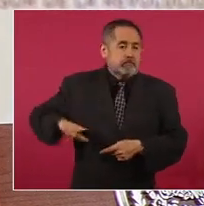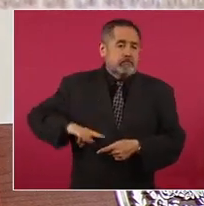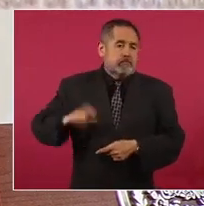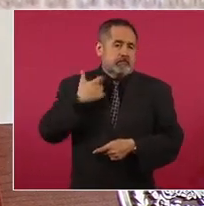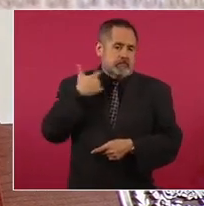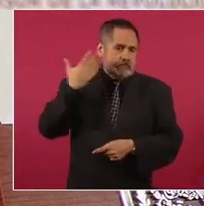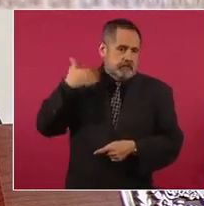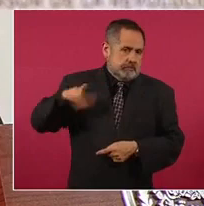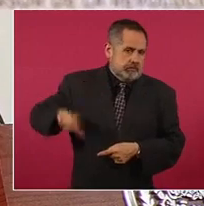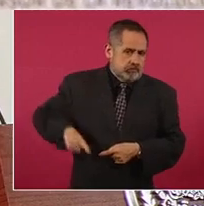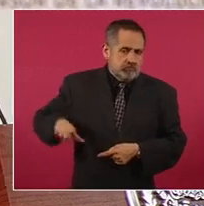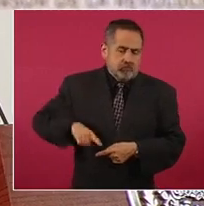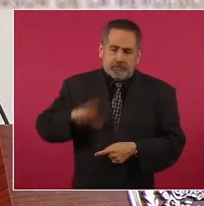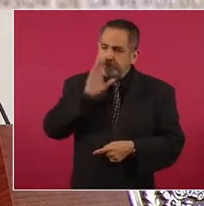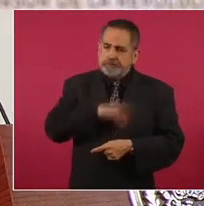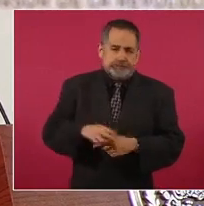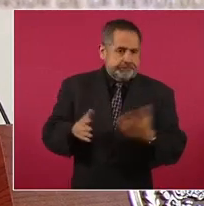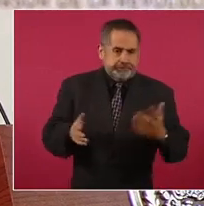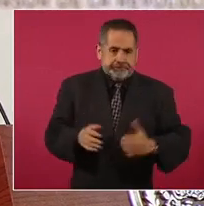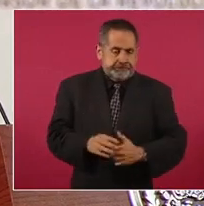En vez de